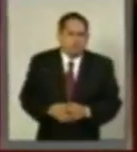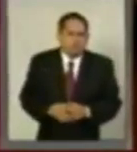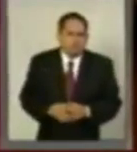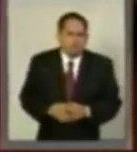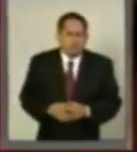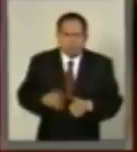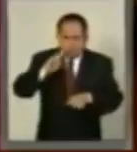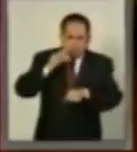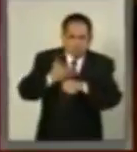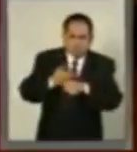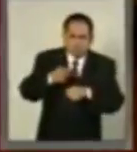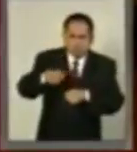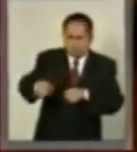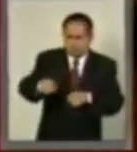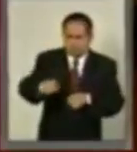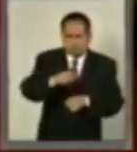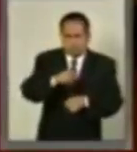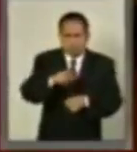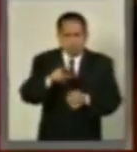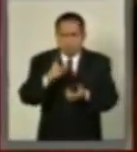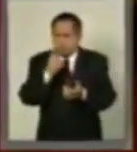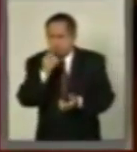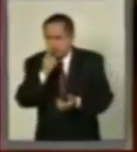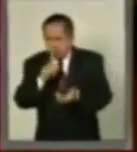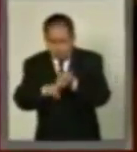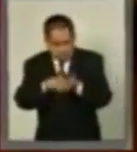¿Y la responsabilidad de ellos de dar seguridad a la sociedad?